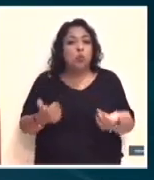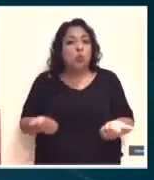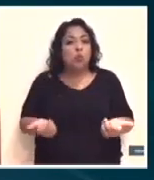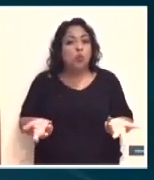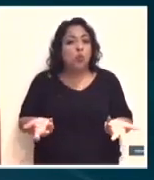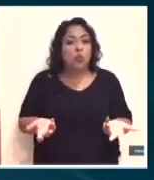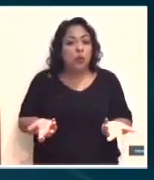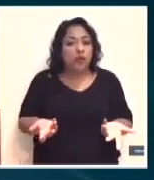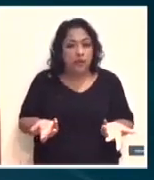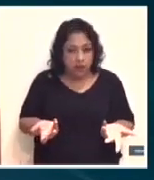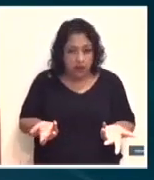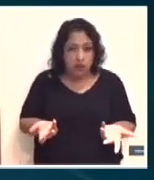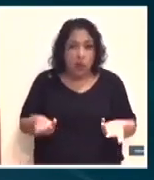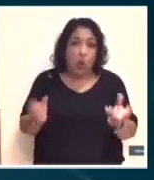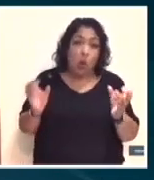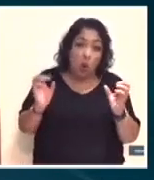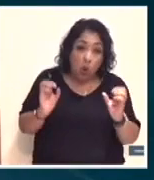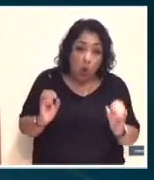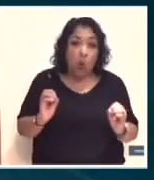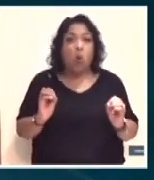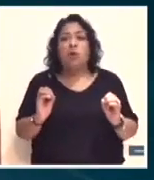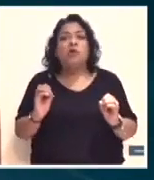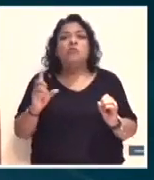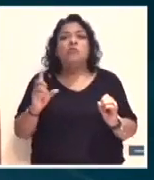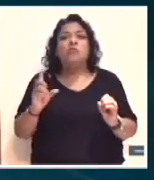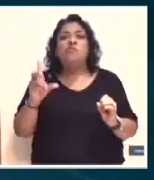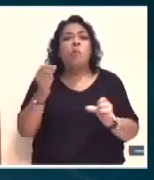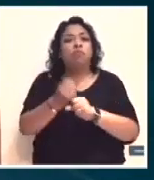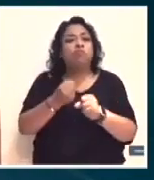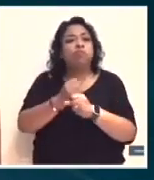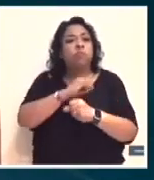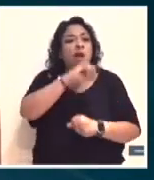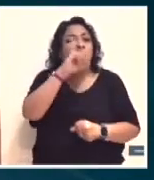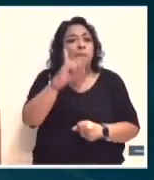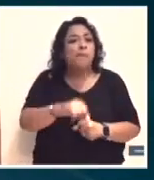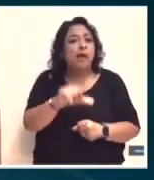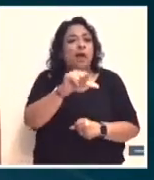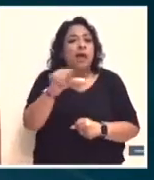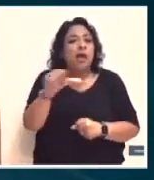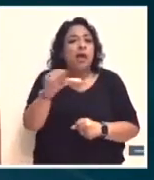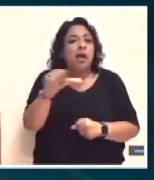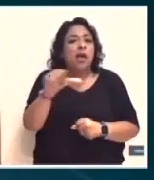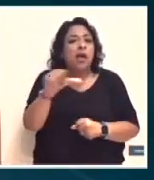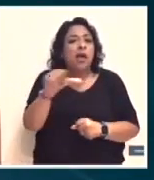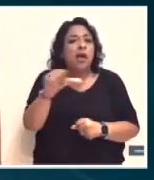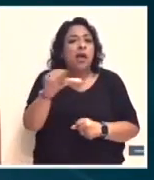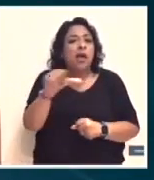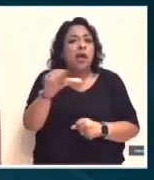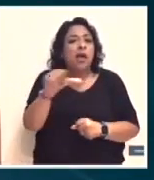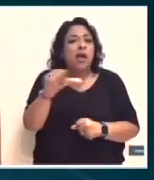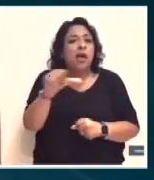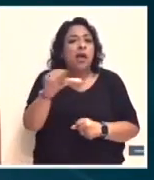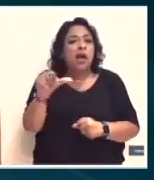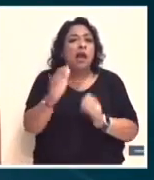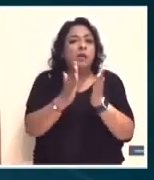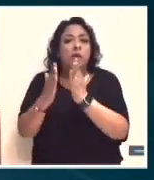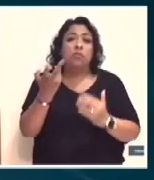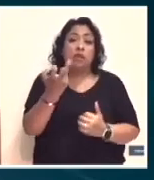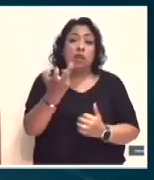o por lo menos no lo practico nunca en sus novelas se lo acusaba de